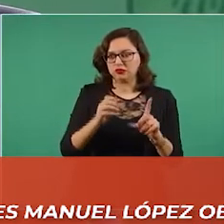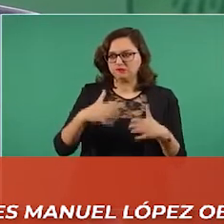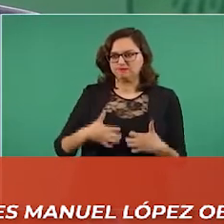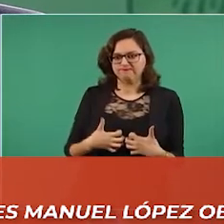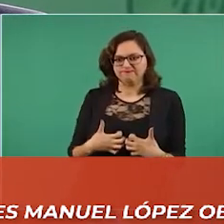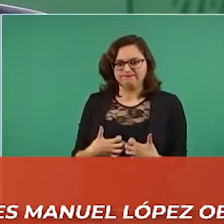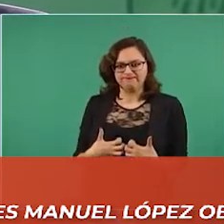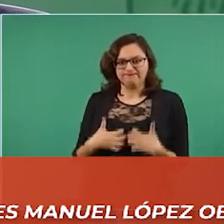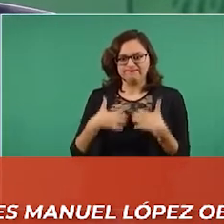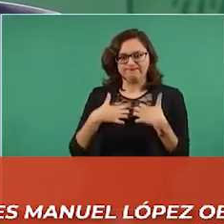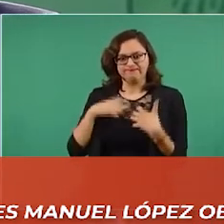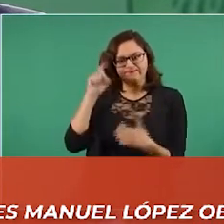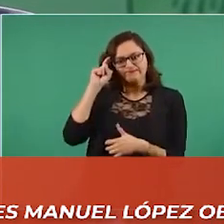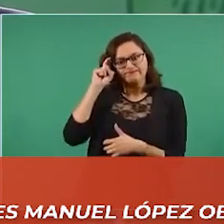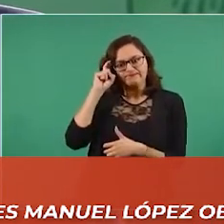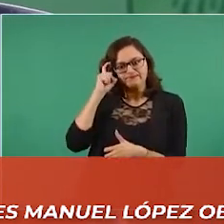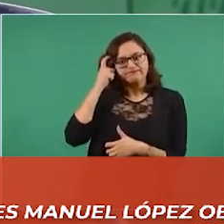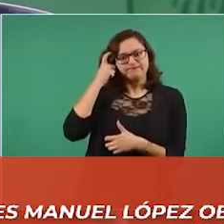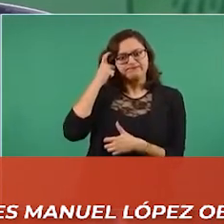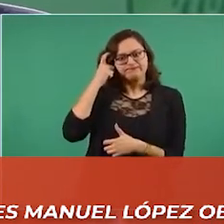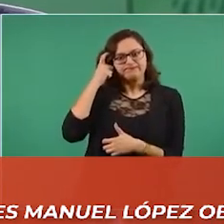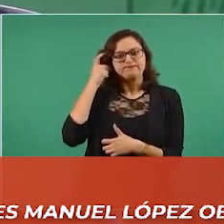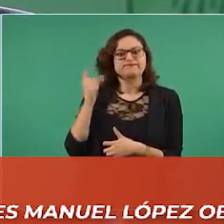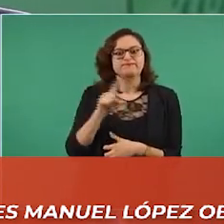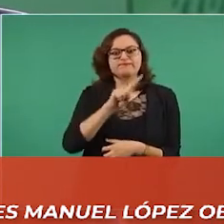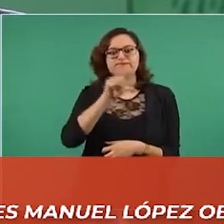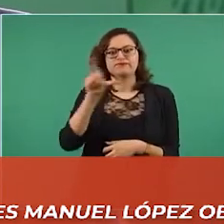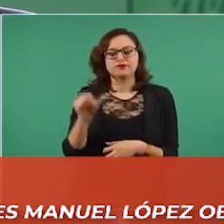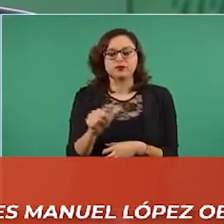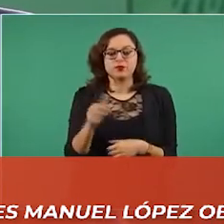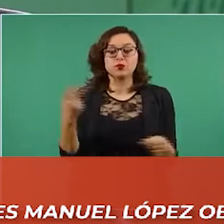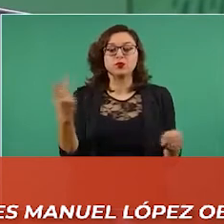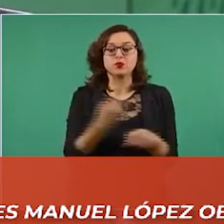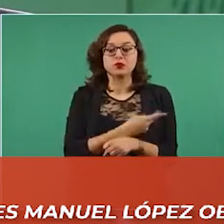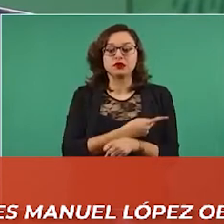y luego aparece